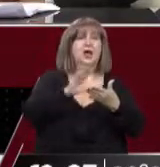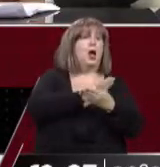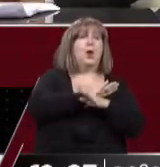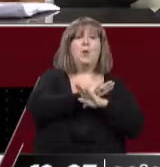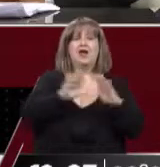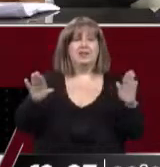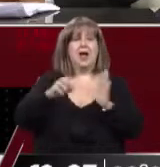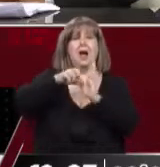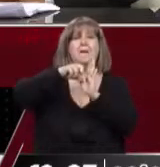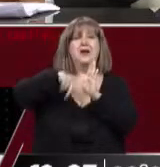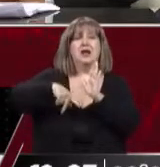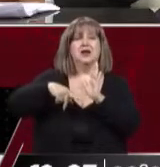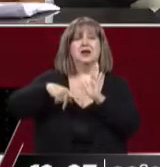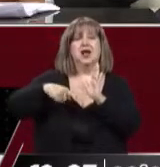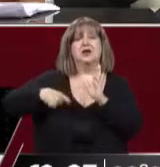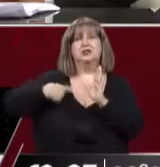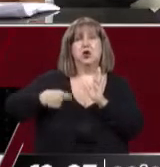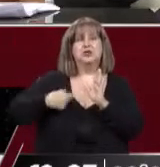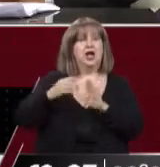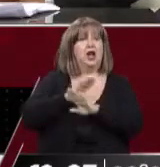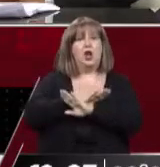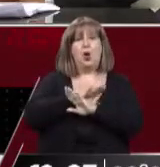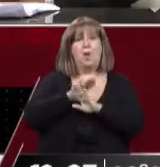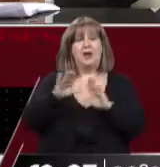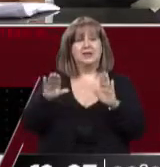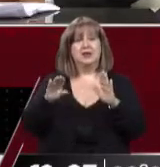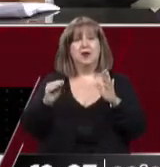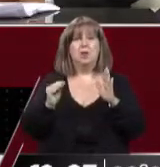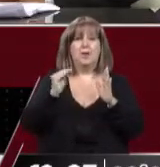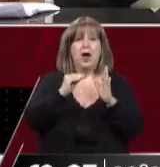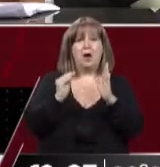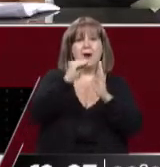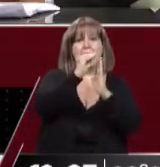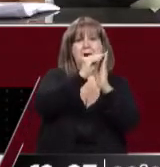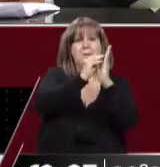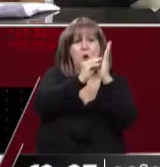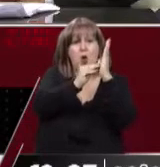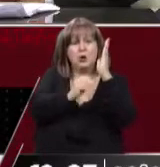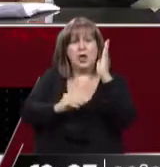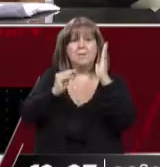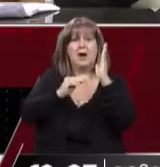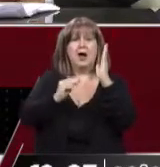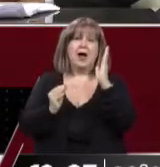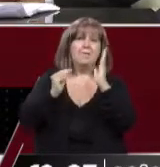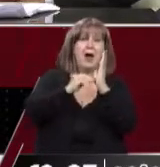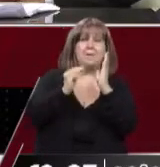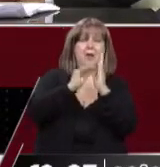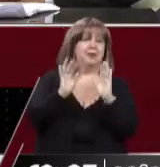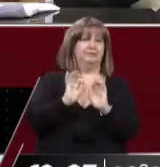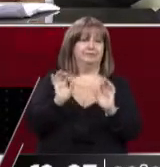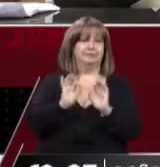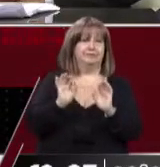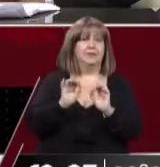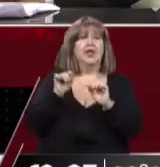o frenar, frizar, cerrar ese padrón de beneficiarios del plan Potenciar Trabajo, que no ingrese más nadie y que ahora